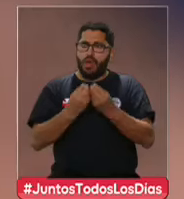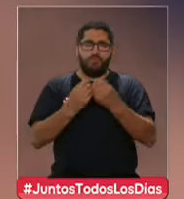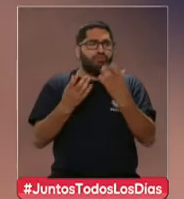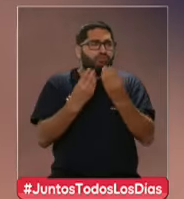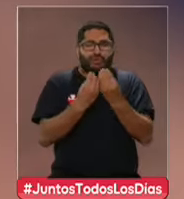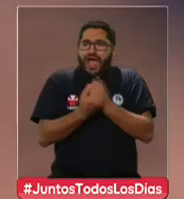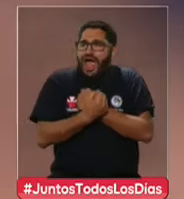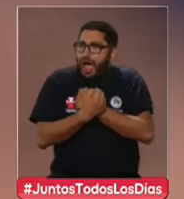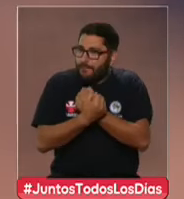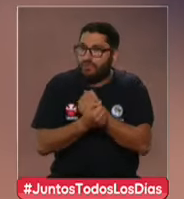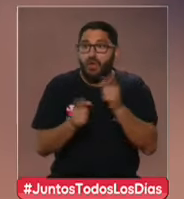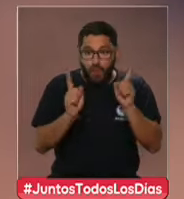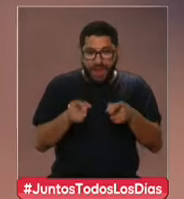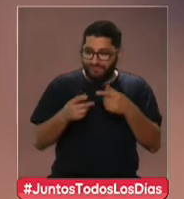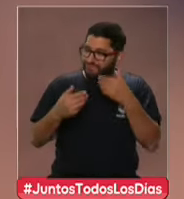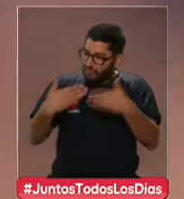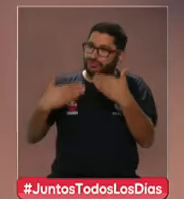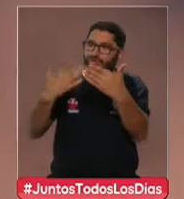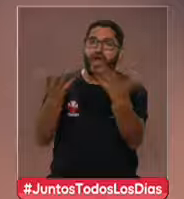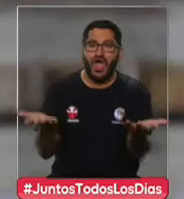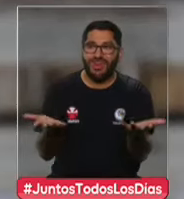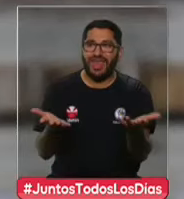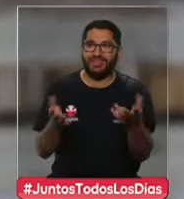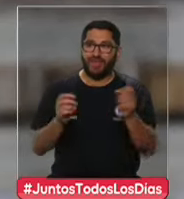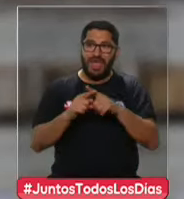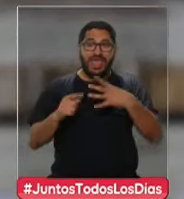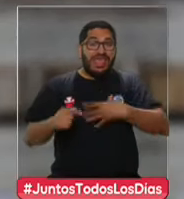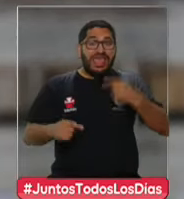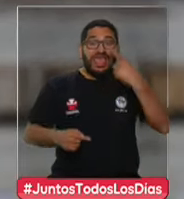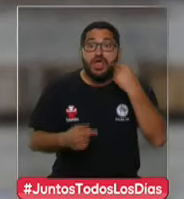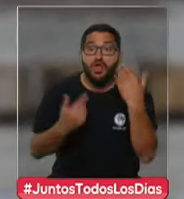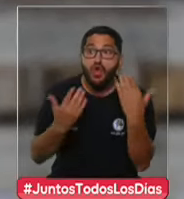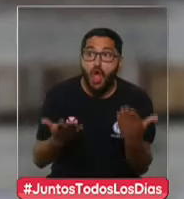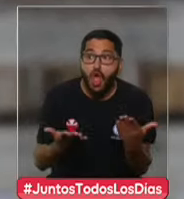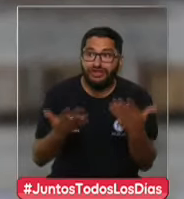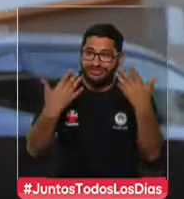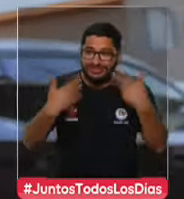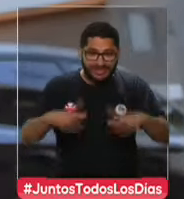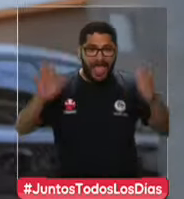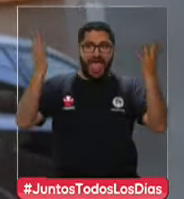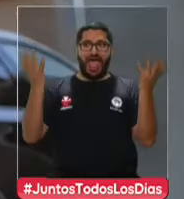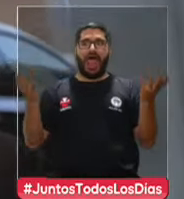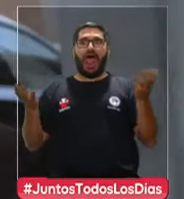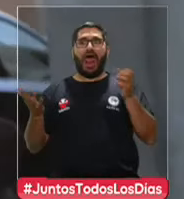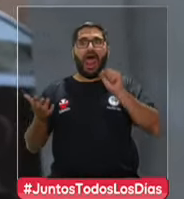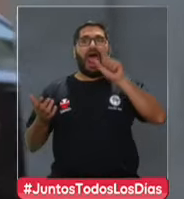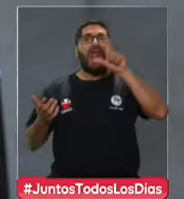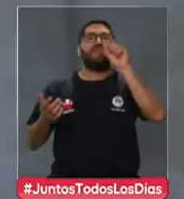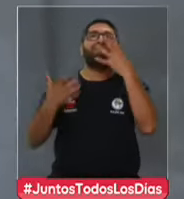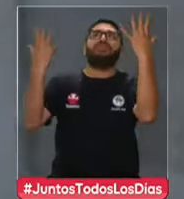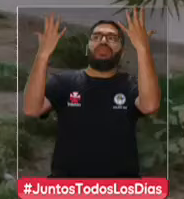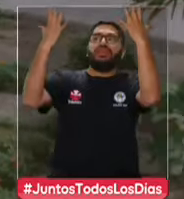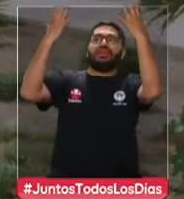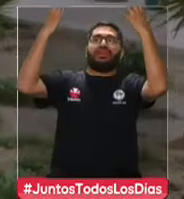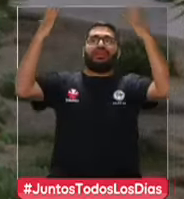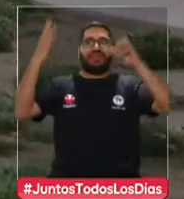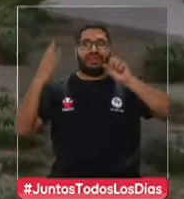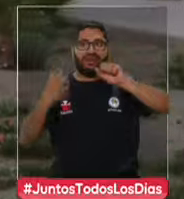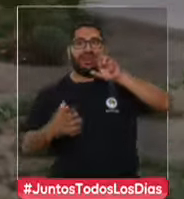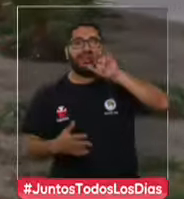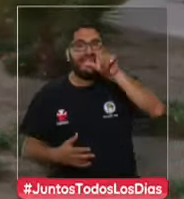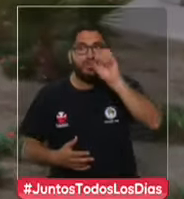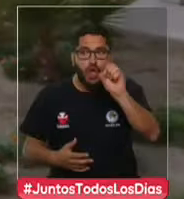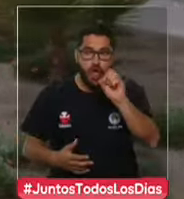oiga. Por fin llegó mi hijo hombre, oiga, y le vamos a ponerle al fin. Al fin llegó el Rigo, el famoso Rigo.